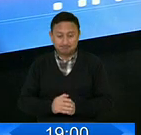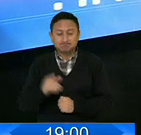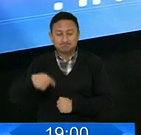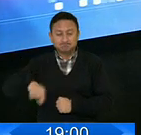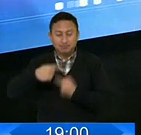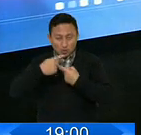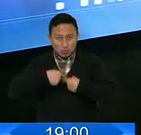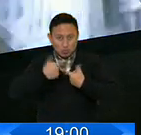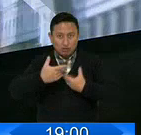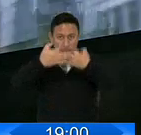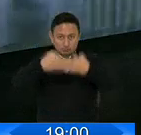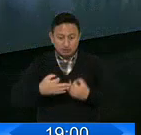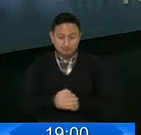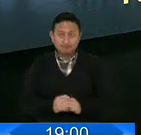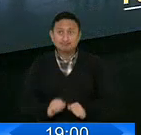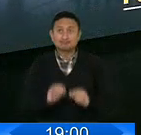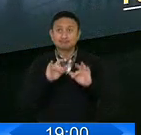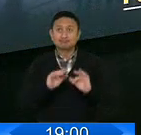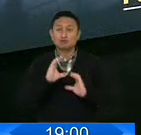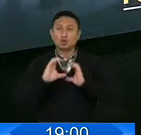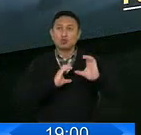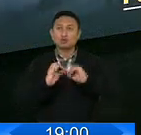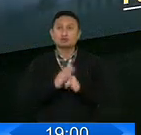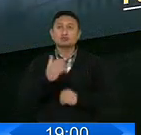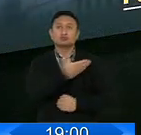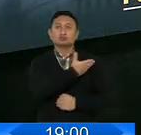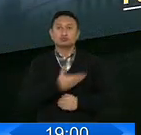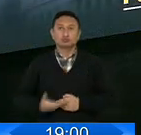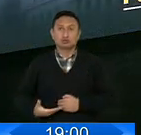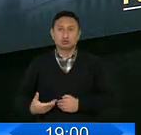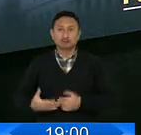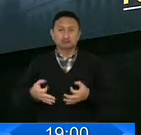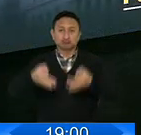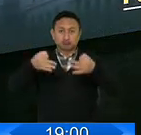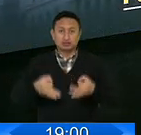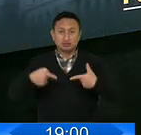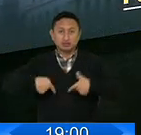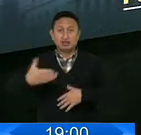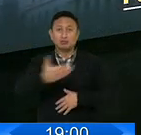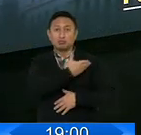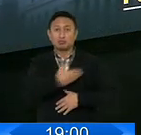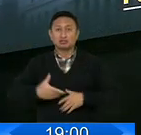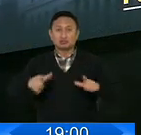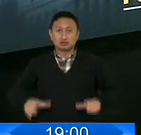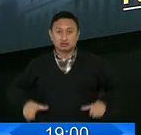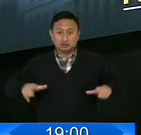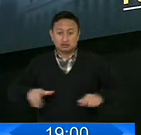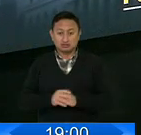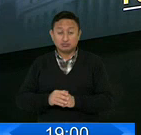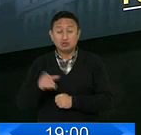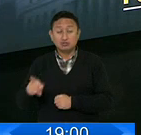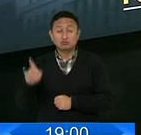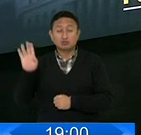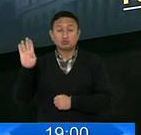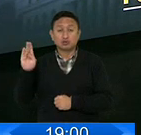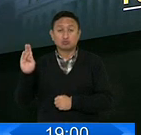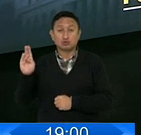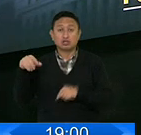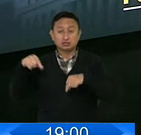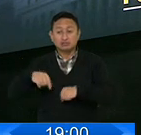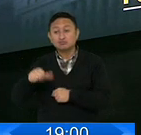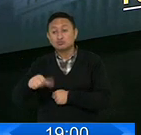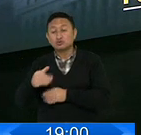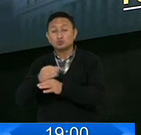comunicado oficial, la Secretaría de Comunicación de la Presidencia confirmó que el presidente Lenín Moreno y la primera dama, además de